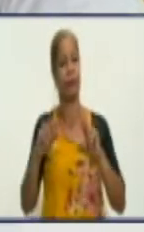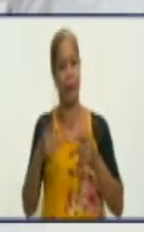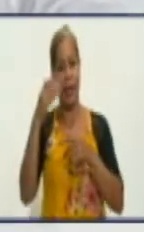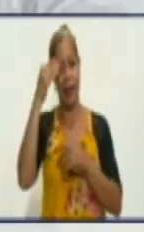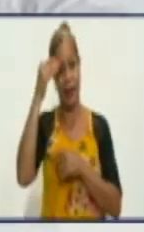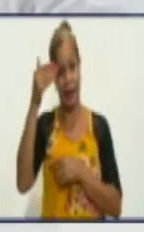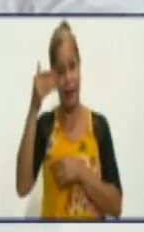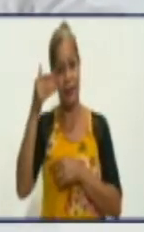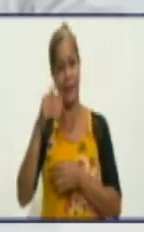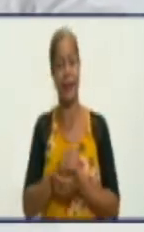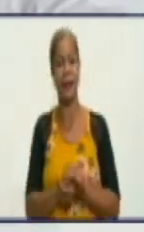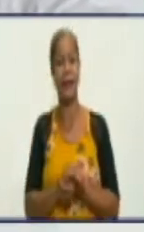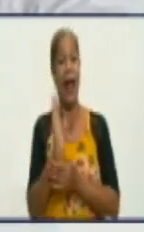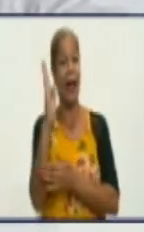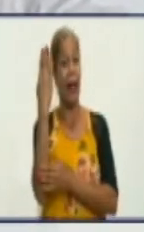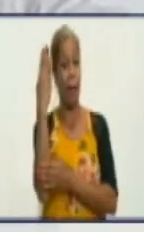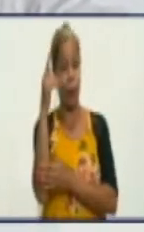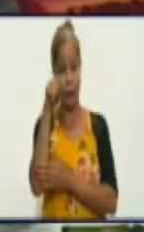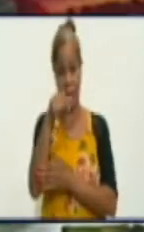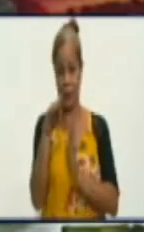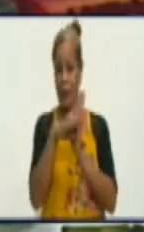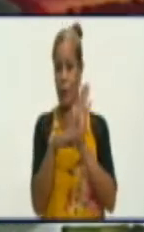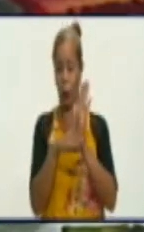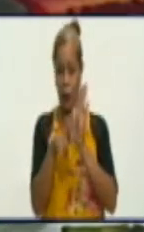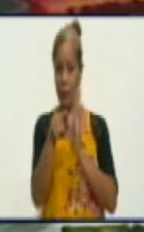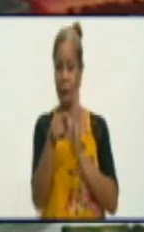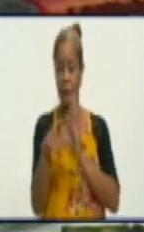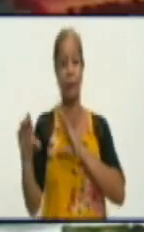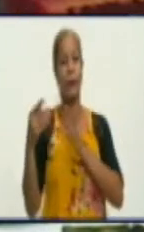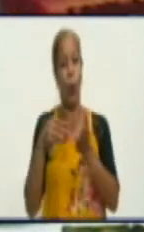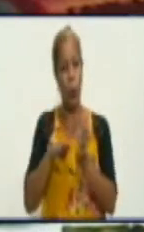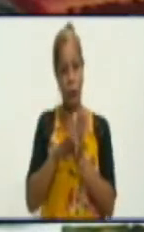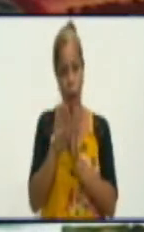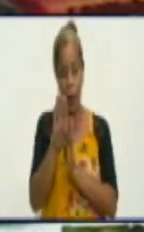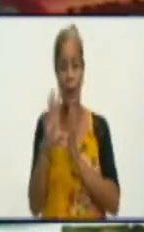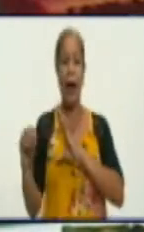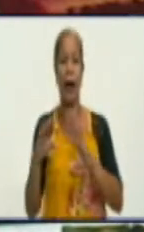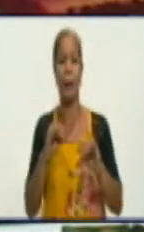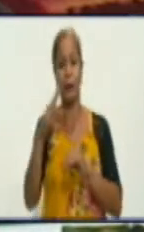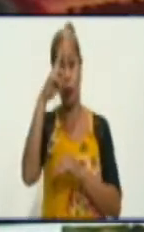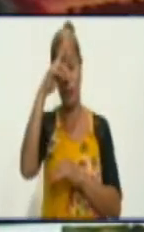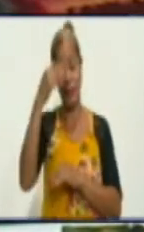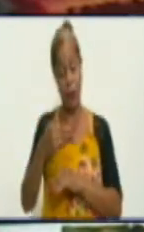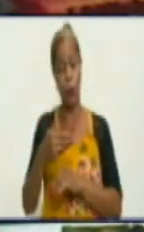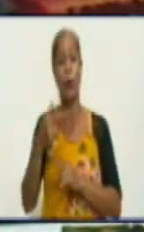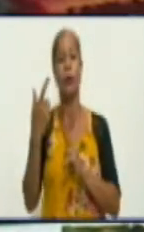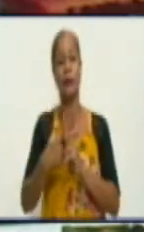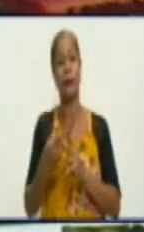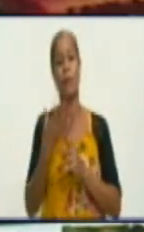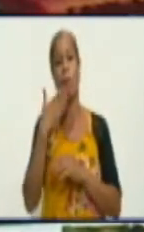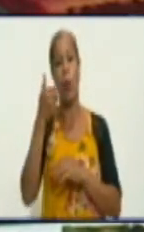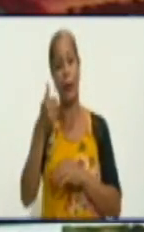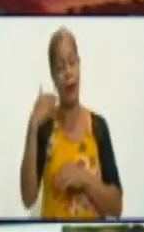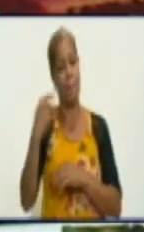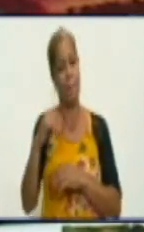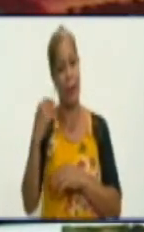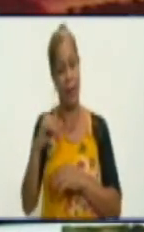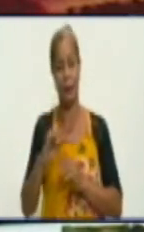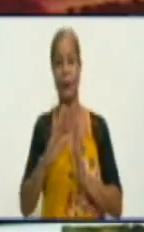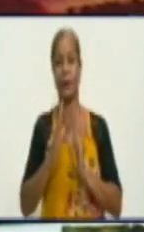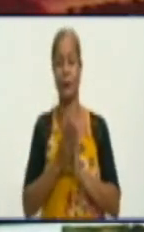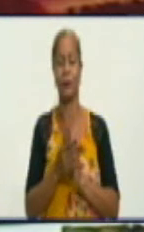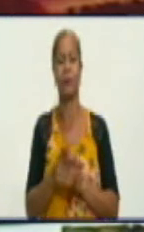doctor. Las puertas de nuestro panel informativo están abiertas para seguir hablando de salud y buenas prácticas en todos los granmenses. Hacemos